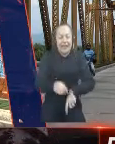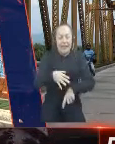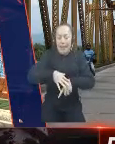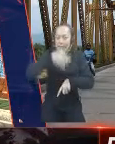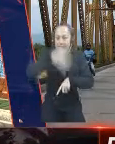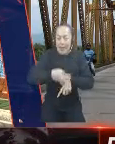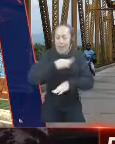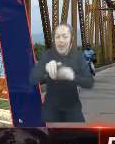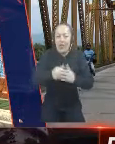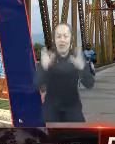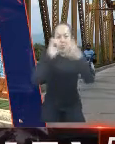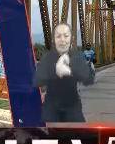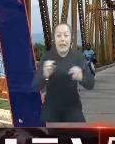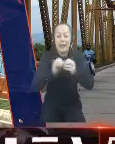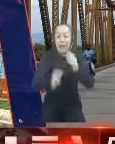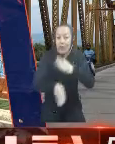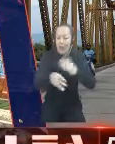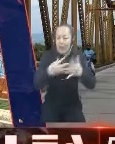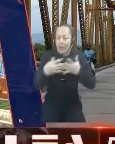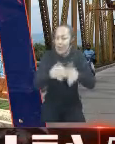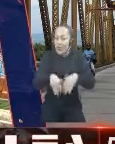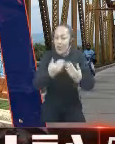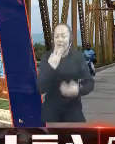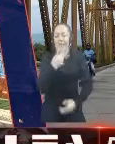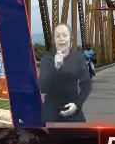de la noche. Y ya saben que nos pueden escribir a través del